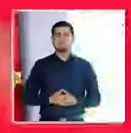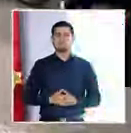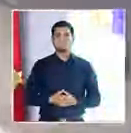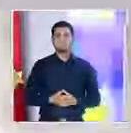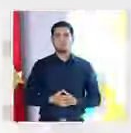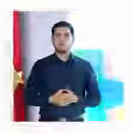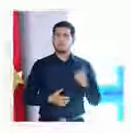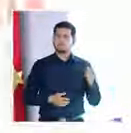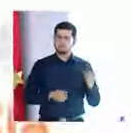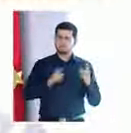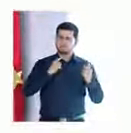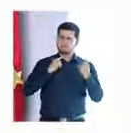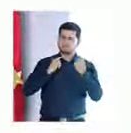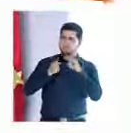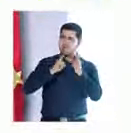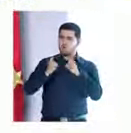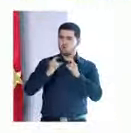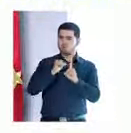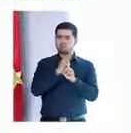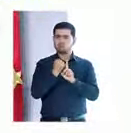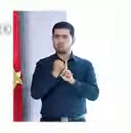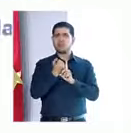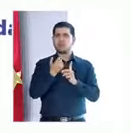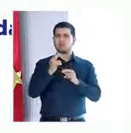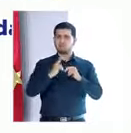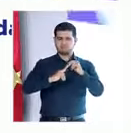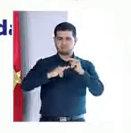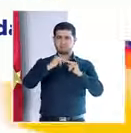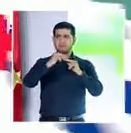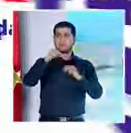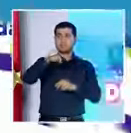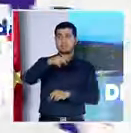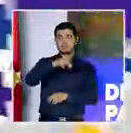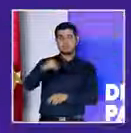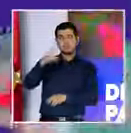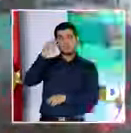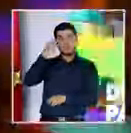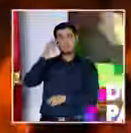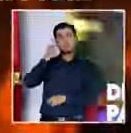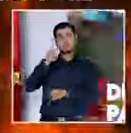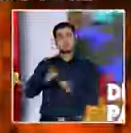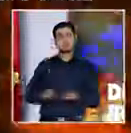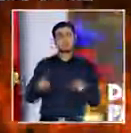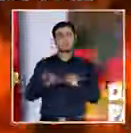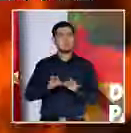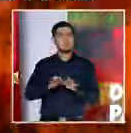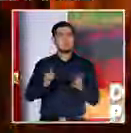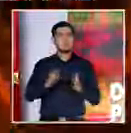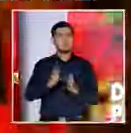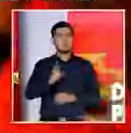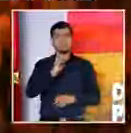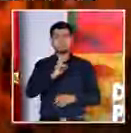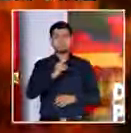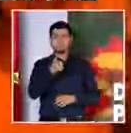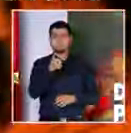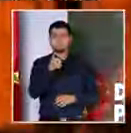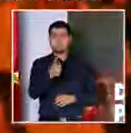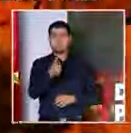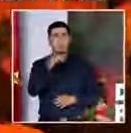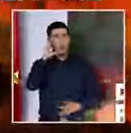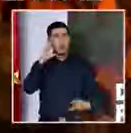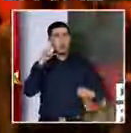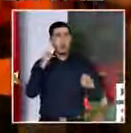El diálogo social se construye en Norte de Santander y fue uno de los resultados significativos que evidenció la estrategia exitosa Diálogo